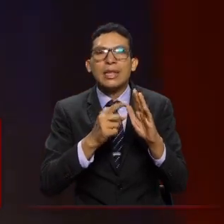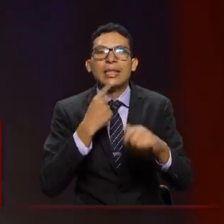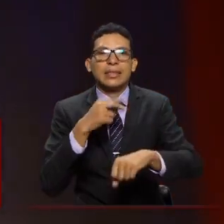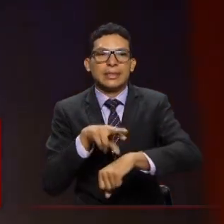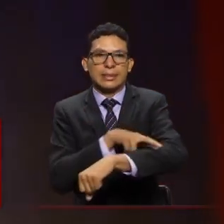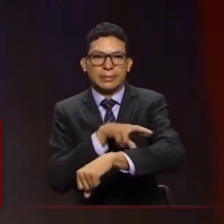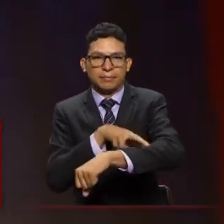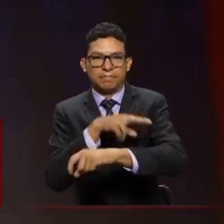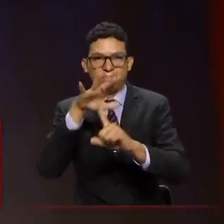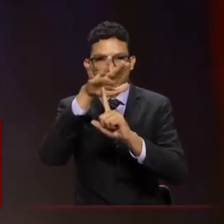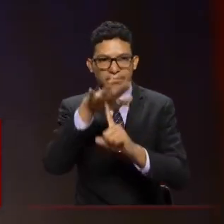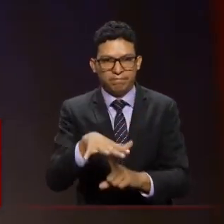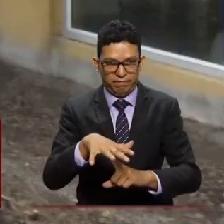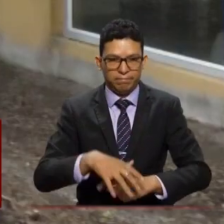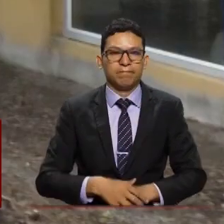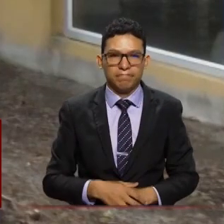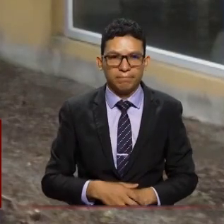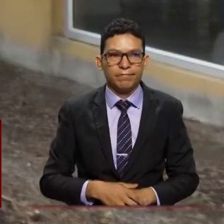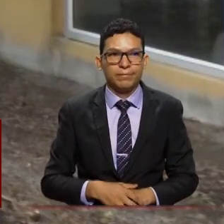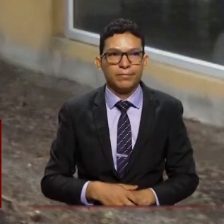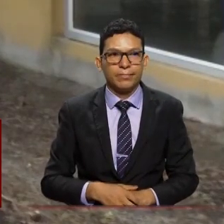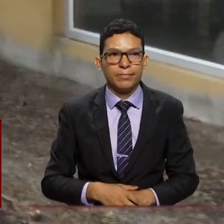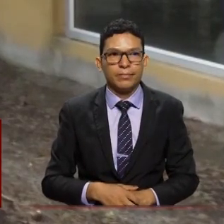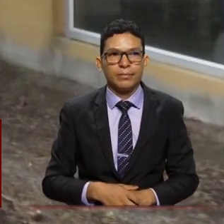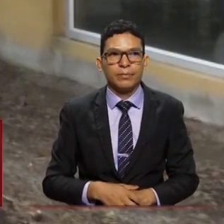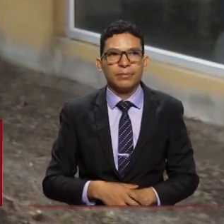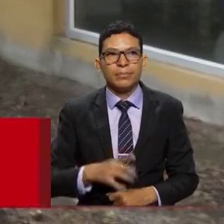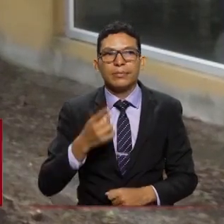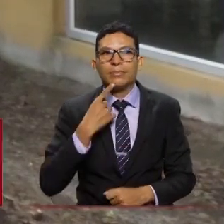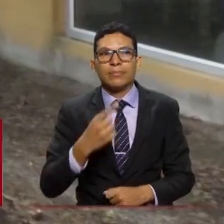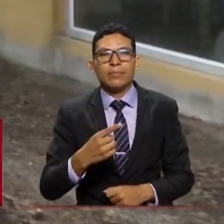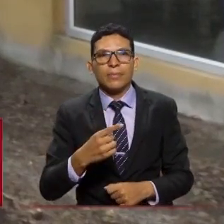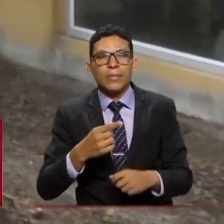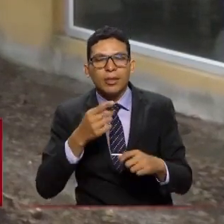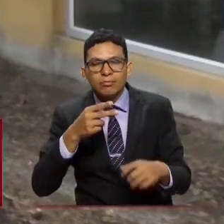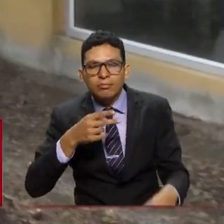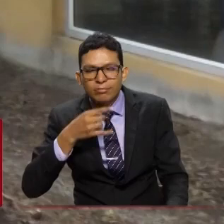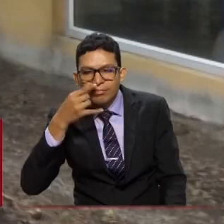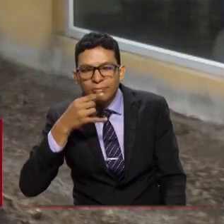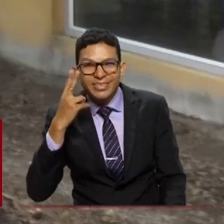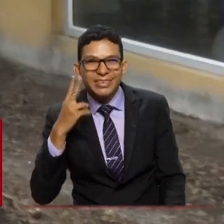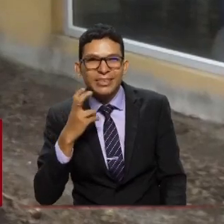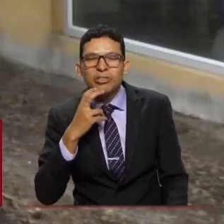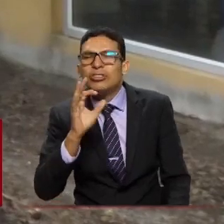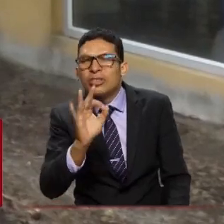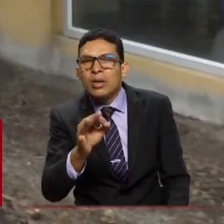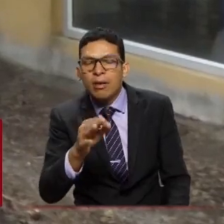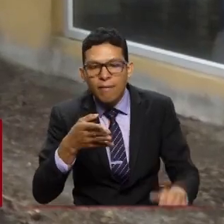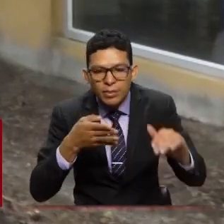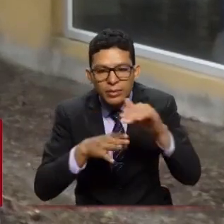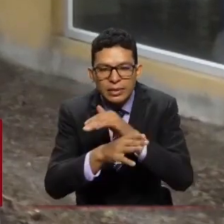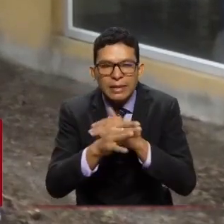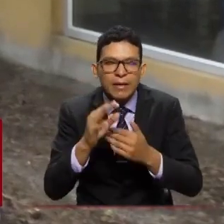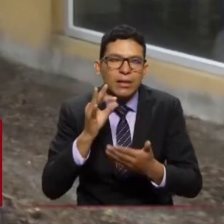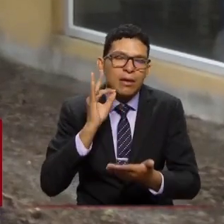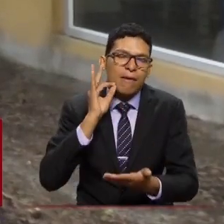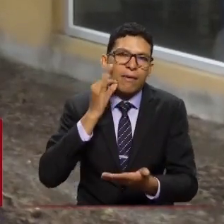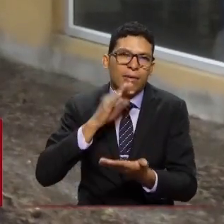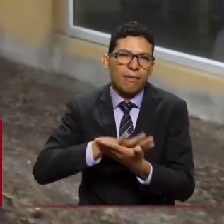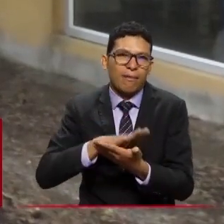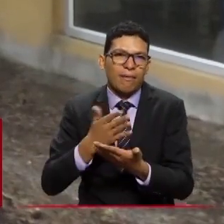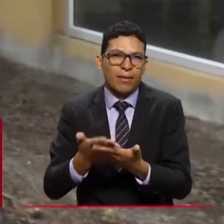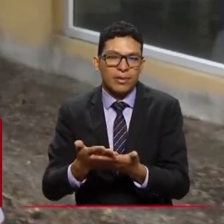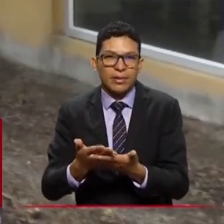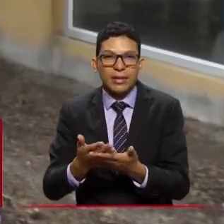racismo. El olor del Chocó es a un pescado delicioso, a un queso frito, a un arroz